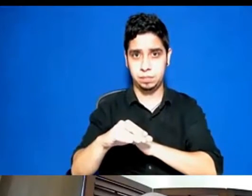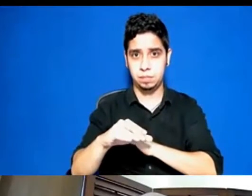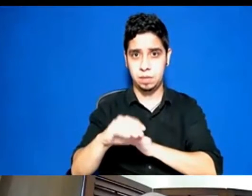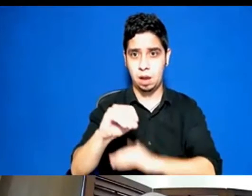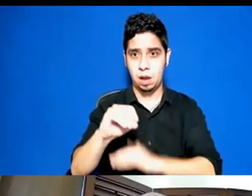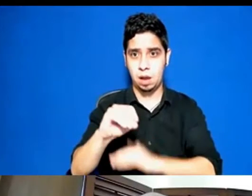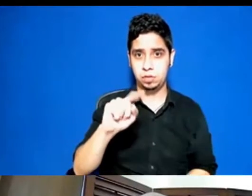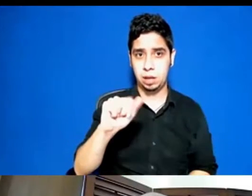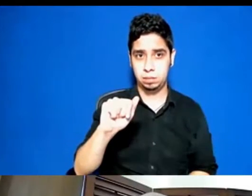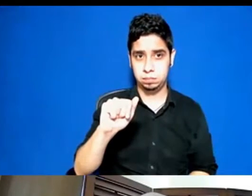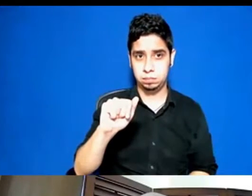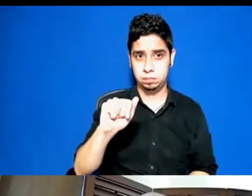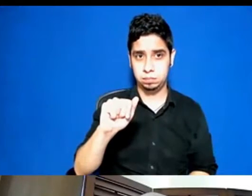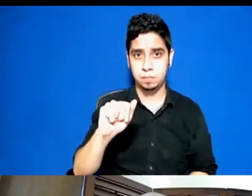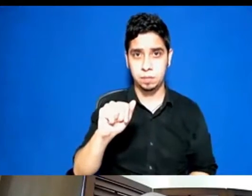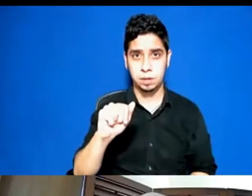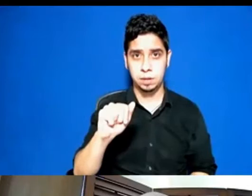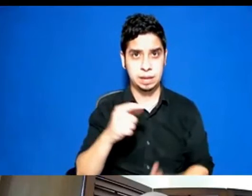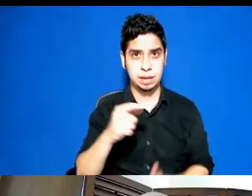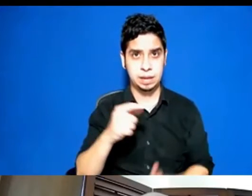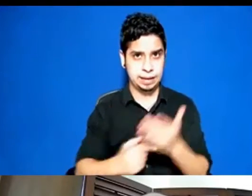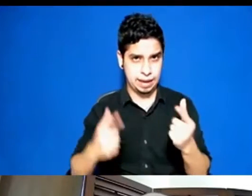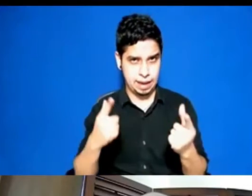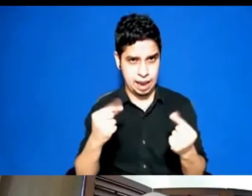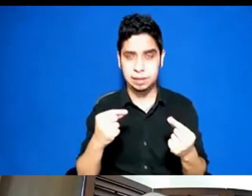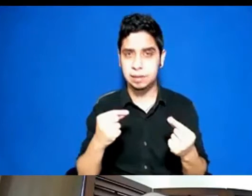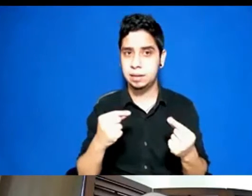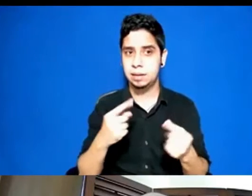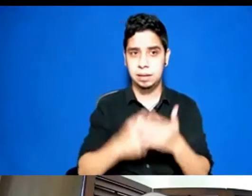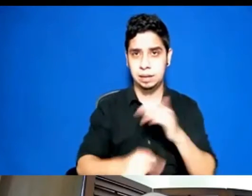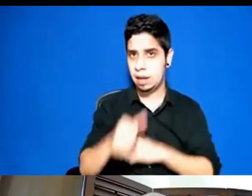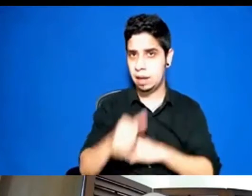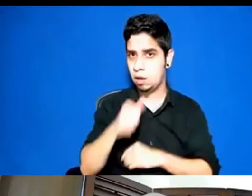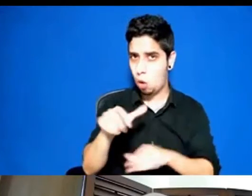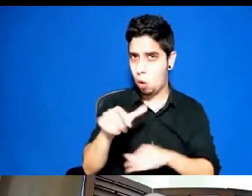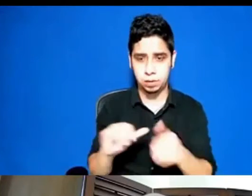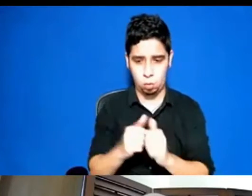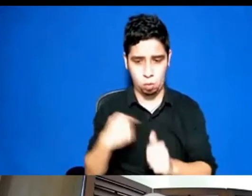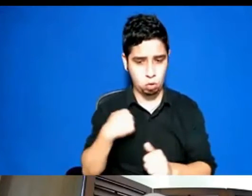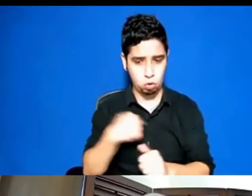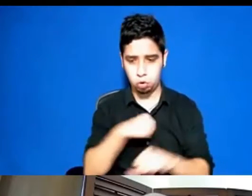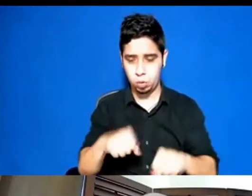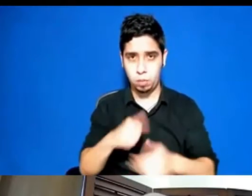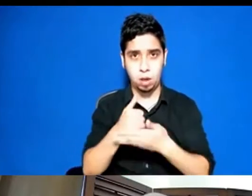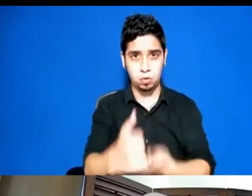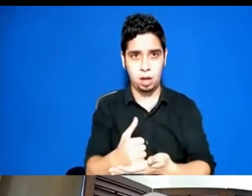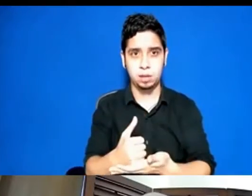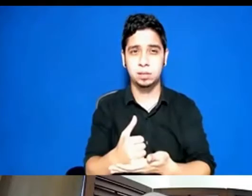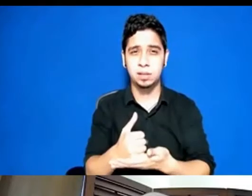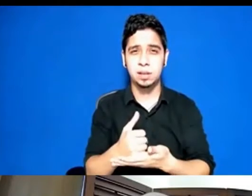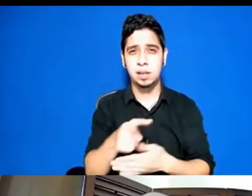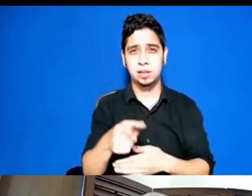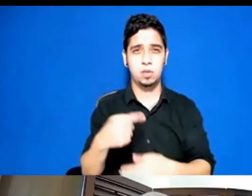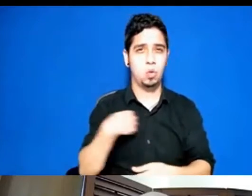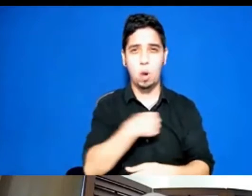que hacer, qué no hacer, cómo ayudar, y de eso se trata Siete